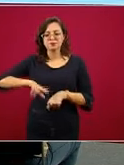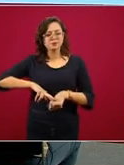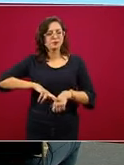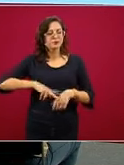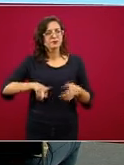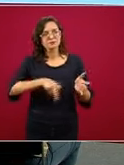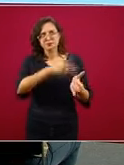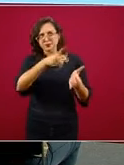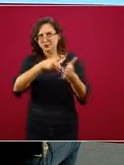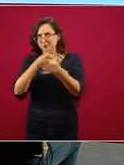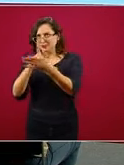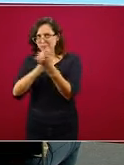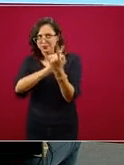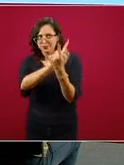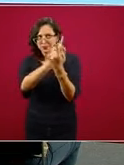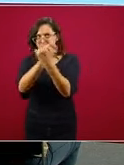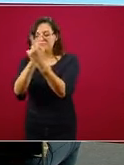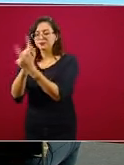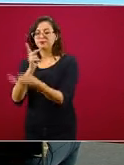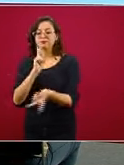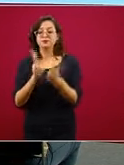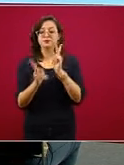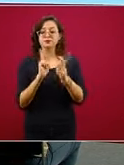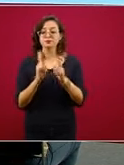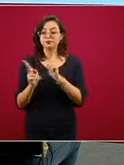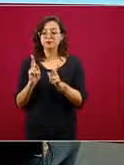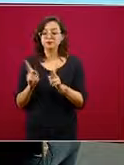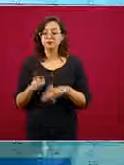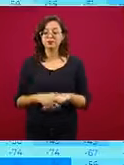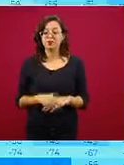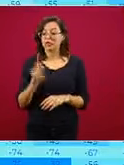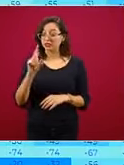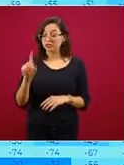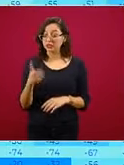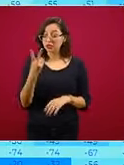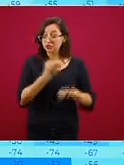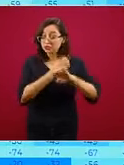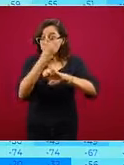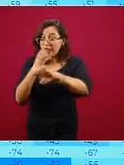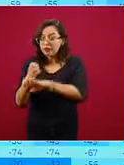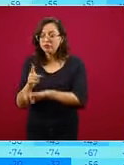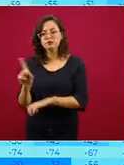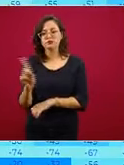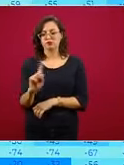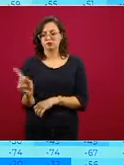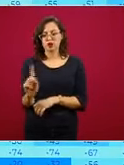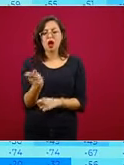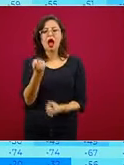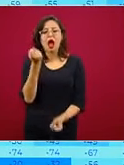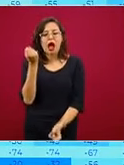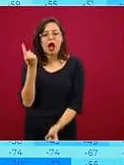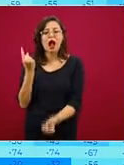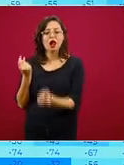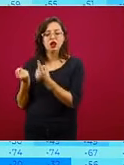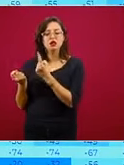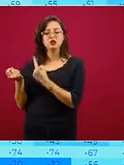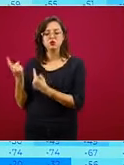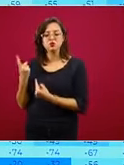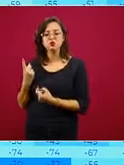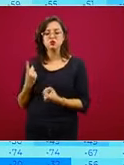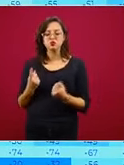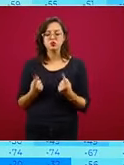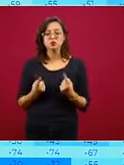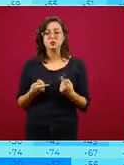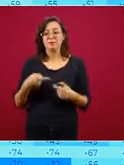federativas al respecto. Dejo en claro que no son las 32 entidades federativas. Dejo en claro. Pero